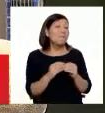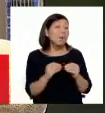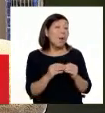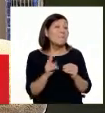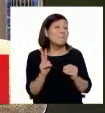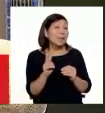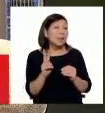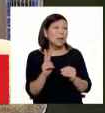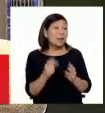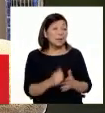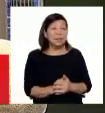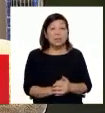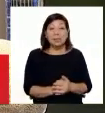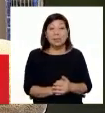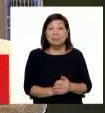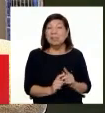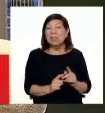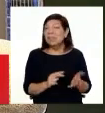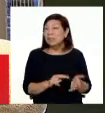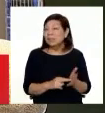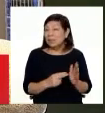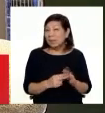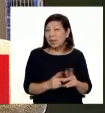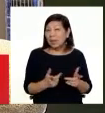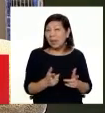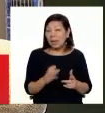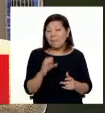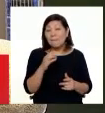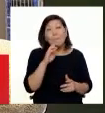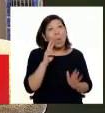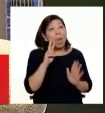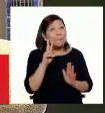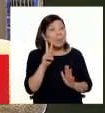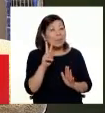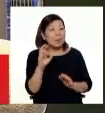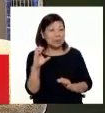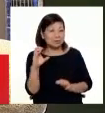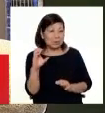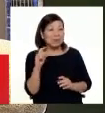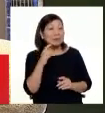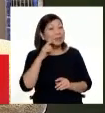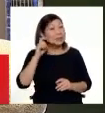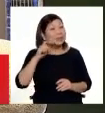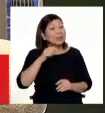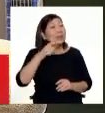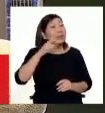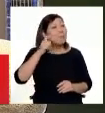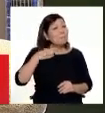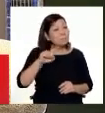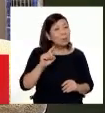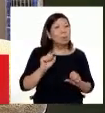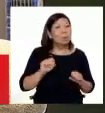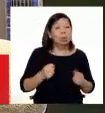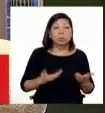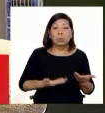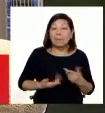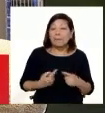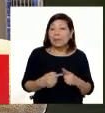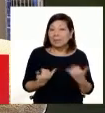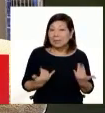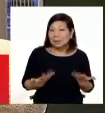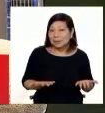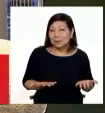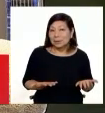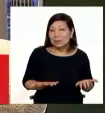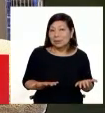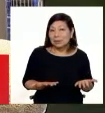tienen vitaminas hidrosolubles. ¿Qué significa eso? Como la vitamina C, por ejemplo. Entonces, necesitan agua para poder actuar. Y en este